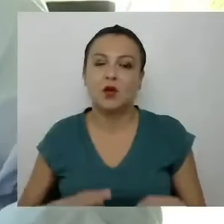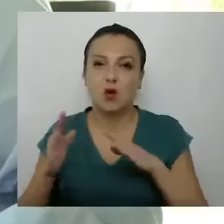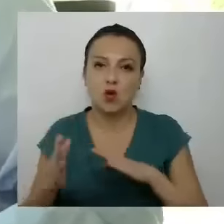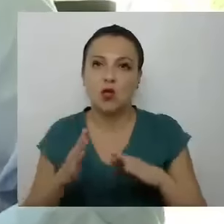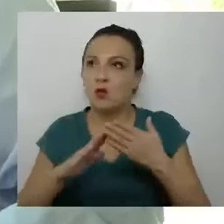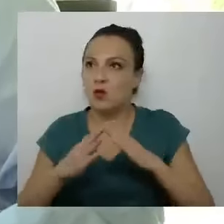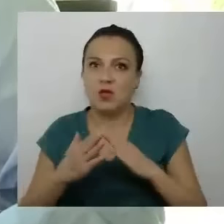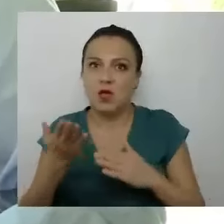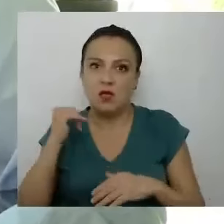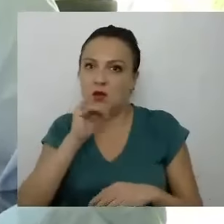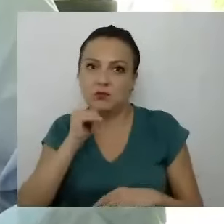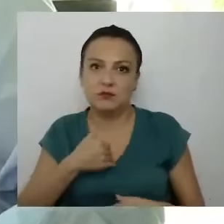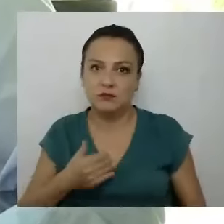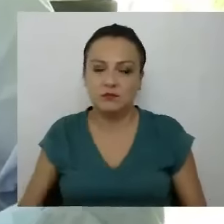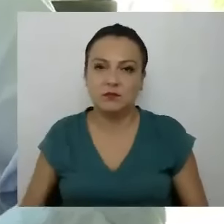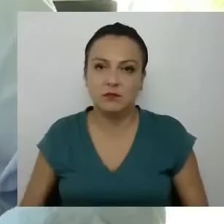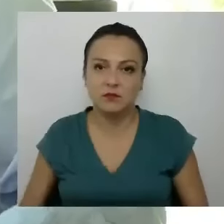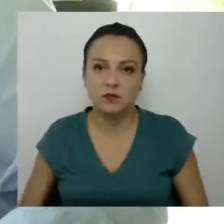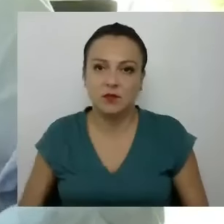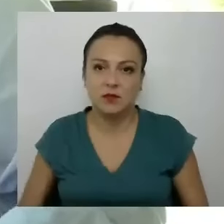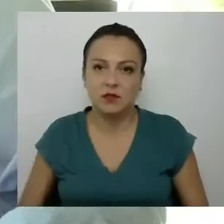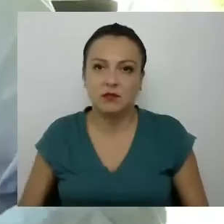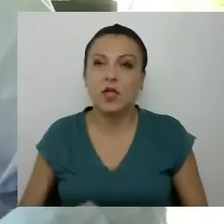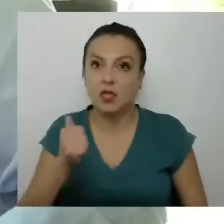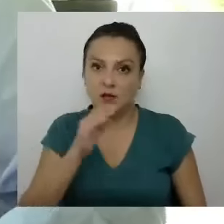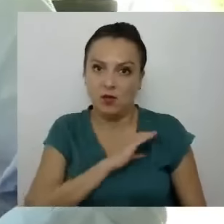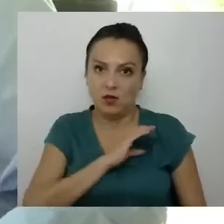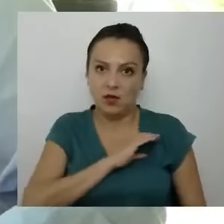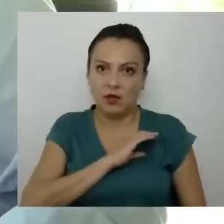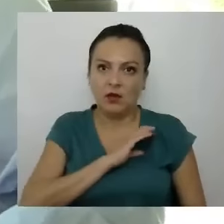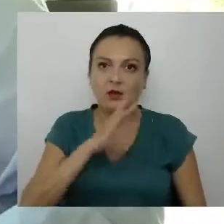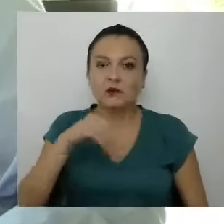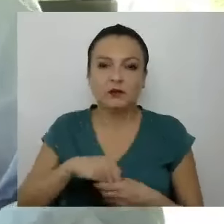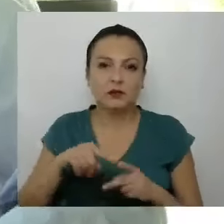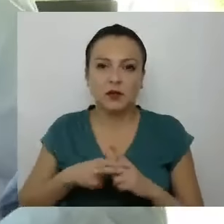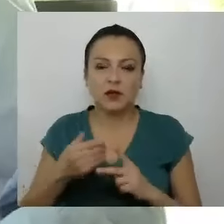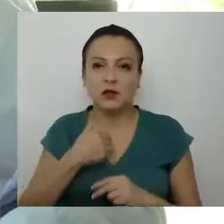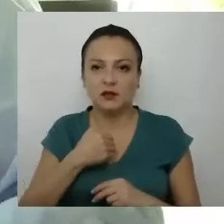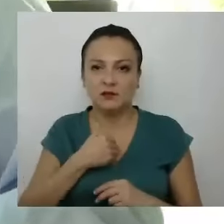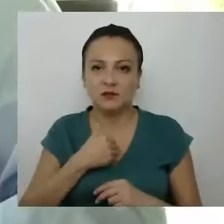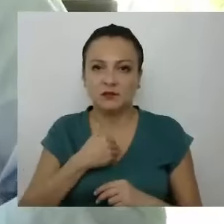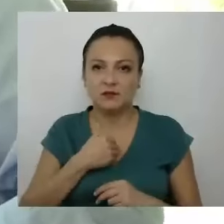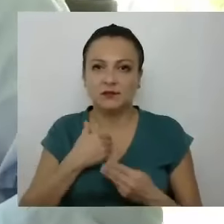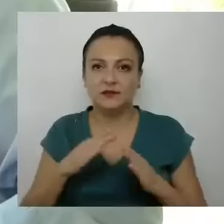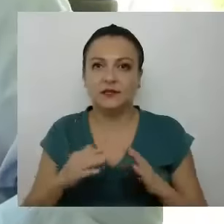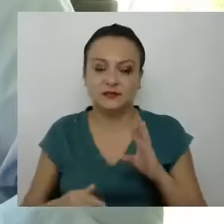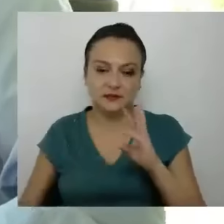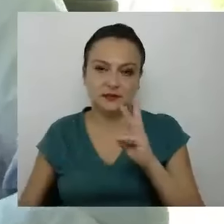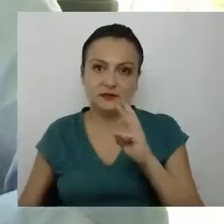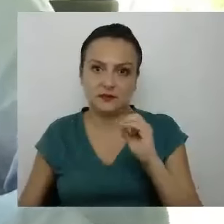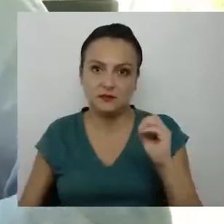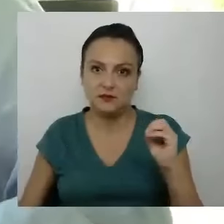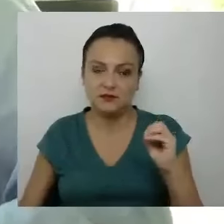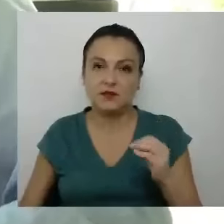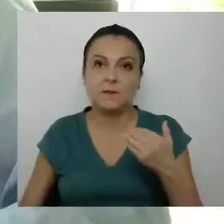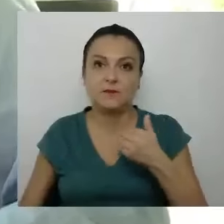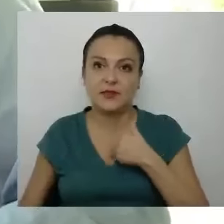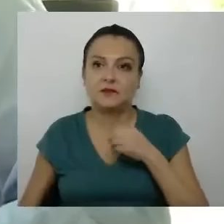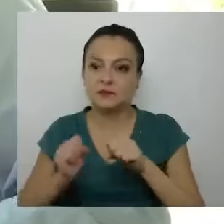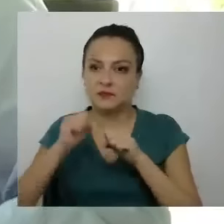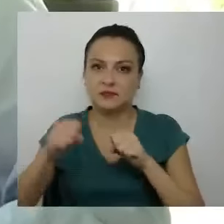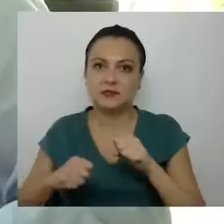lo tenía. Hoy, de 10 policías con las que empezamos, hoy tenemos prácticamente 600. Tenemos el sistema